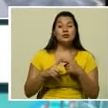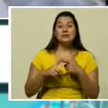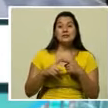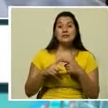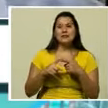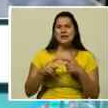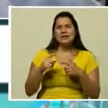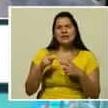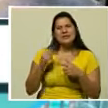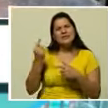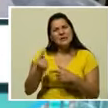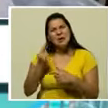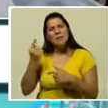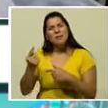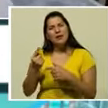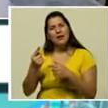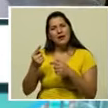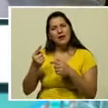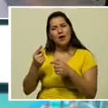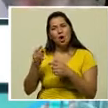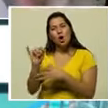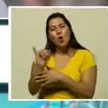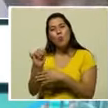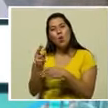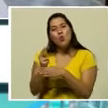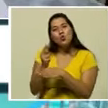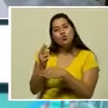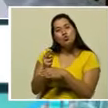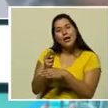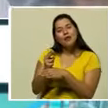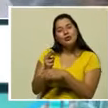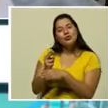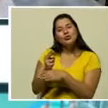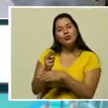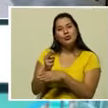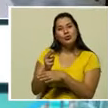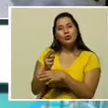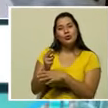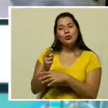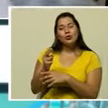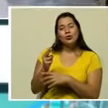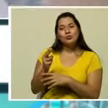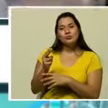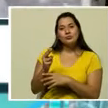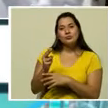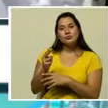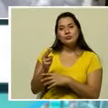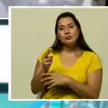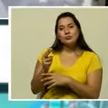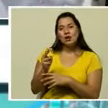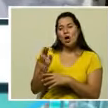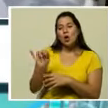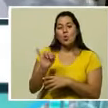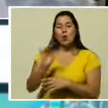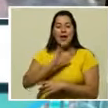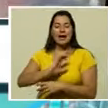mayor, o sea, siempre haciendo alusión a esa forma de hacer las cosas del ser